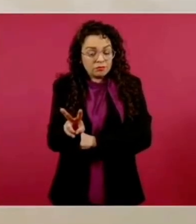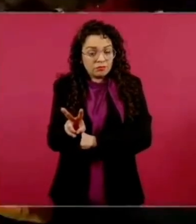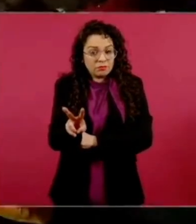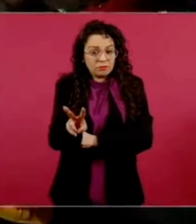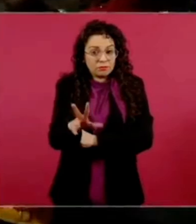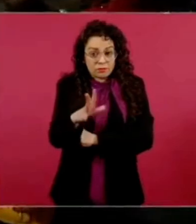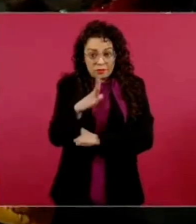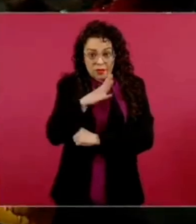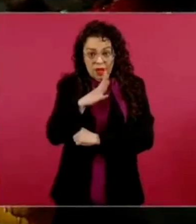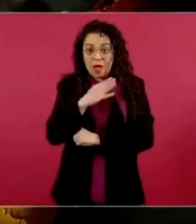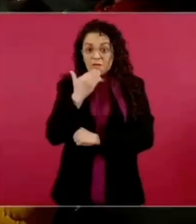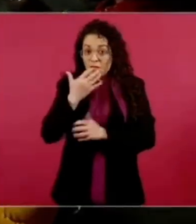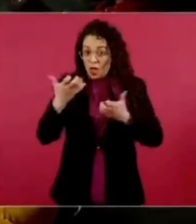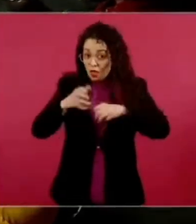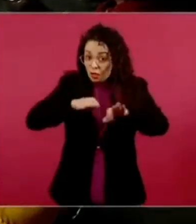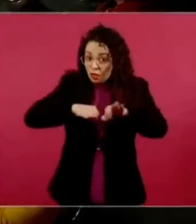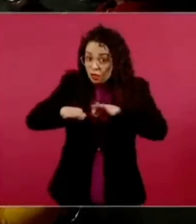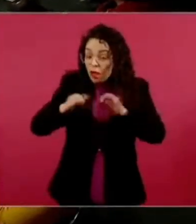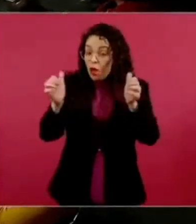transparencia,